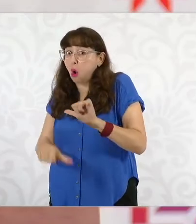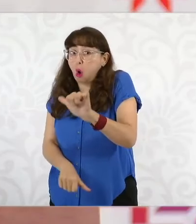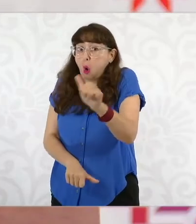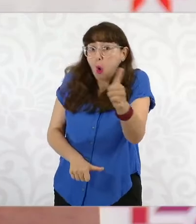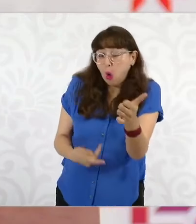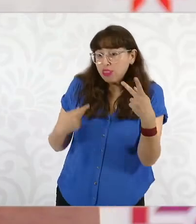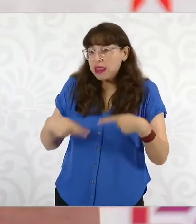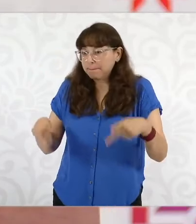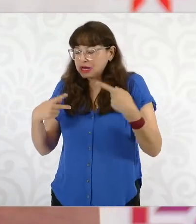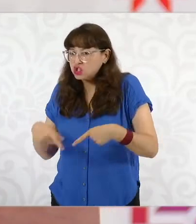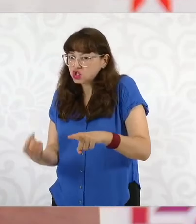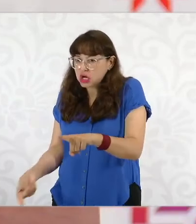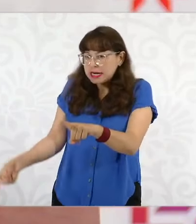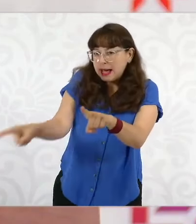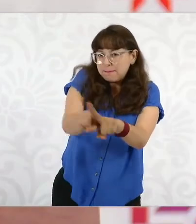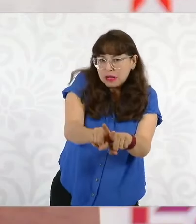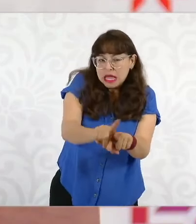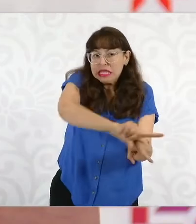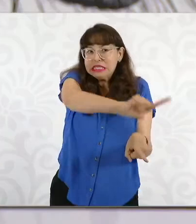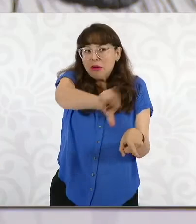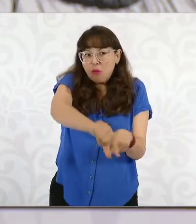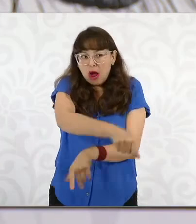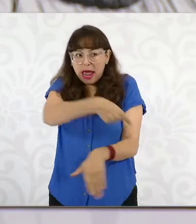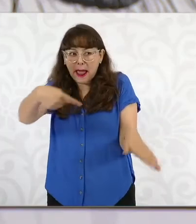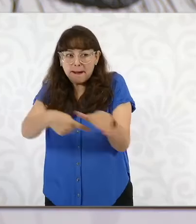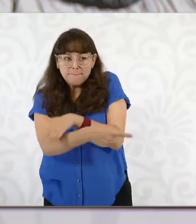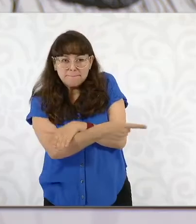a otros ahí, García Soto,